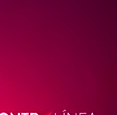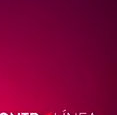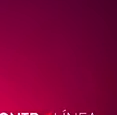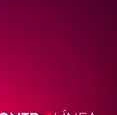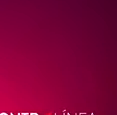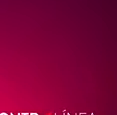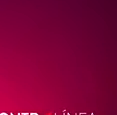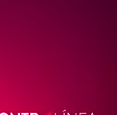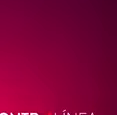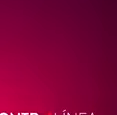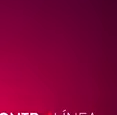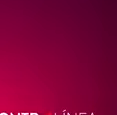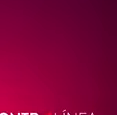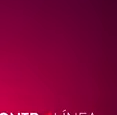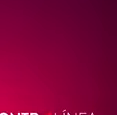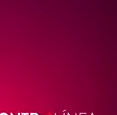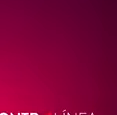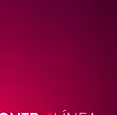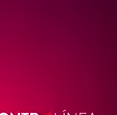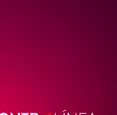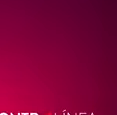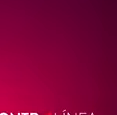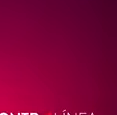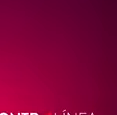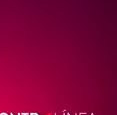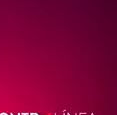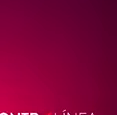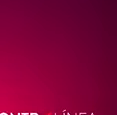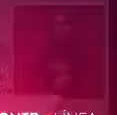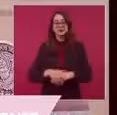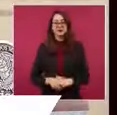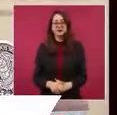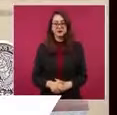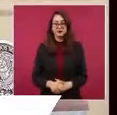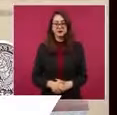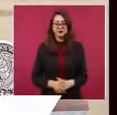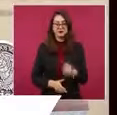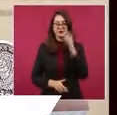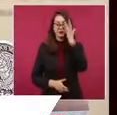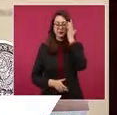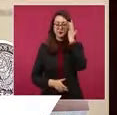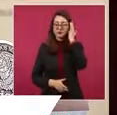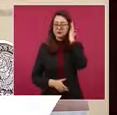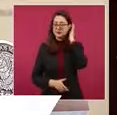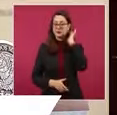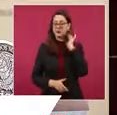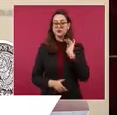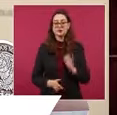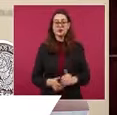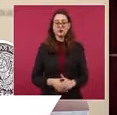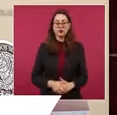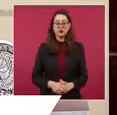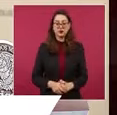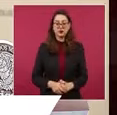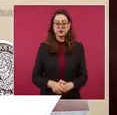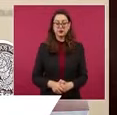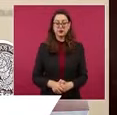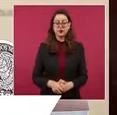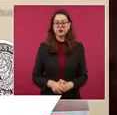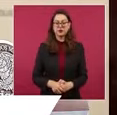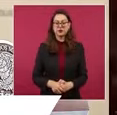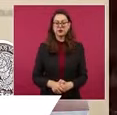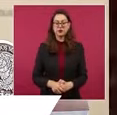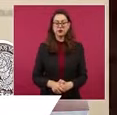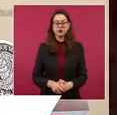esta conferencia de prensa matutina, encabezada el día de hoy por el presidente de la República, Andrés Manuel López Obrador, pues tuvo como tema,